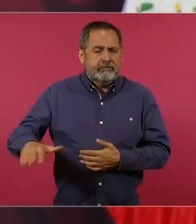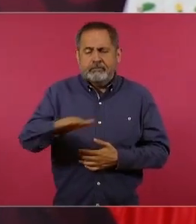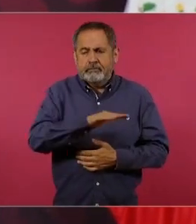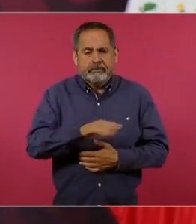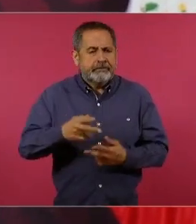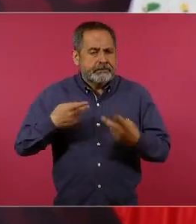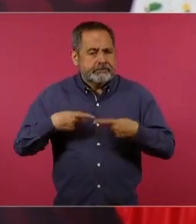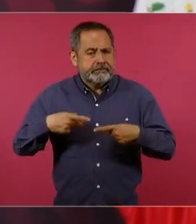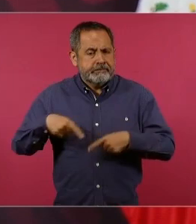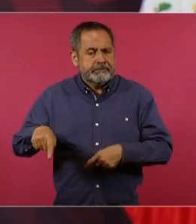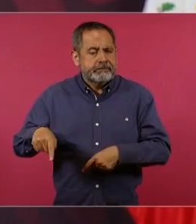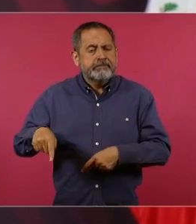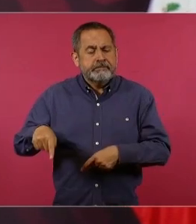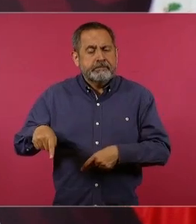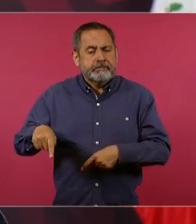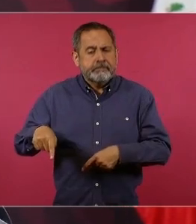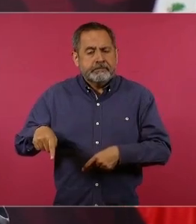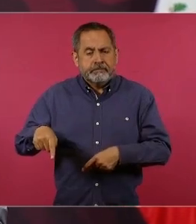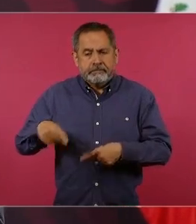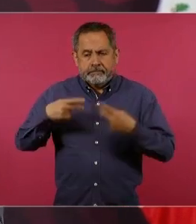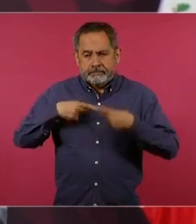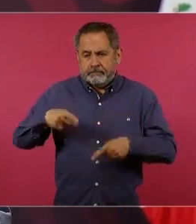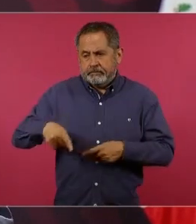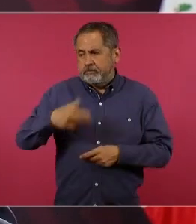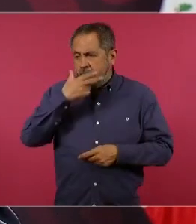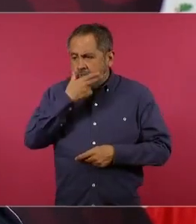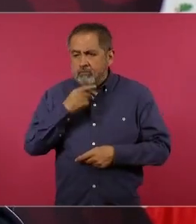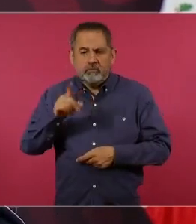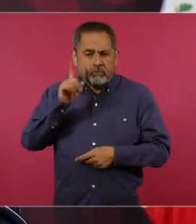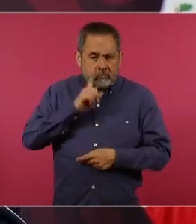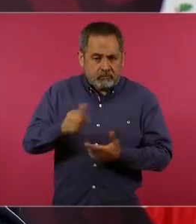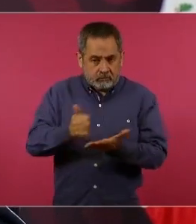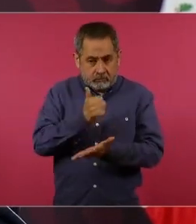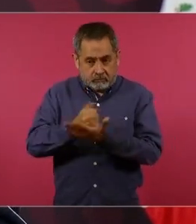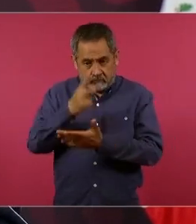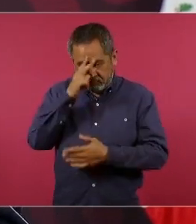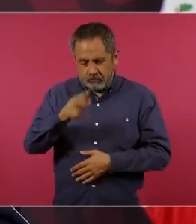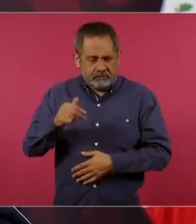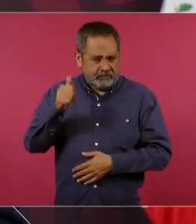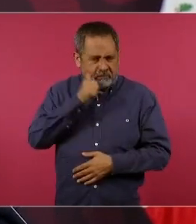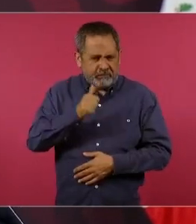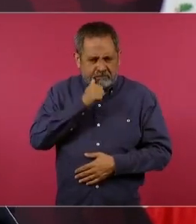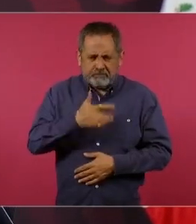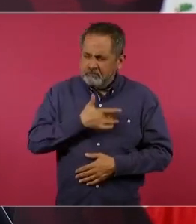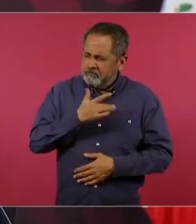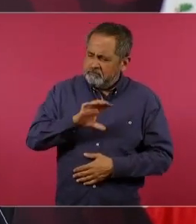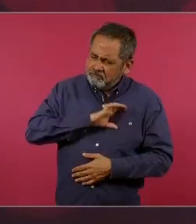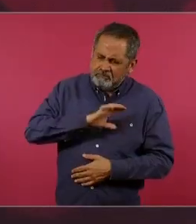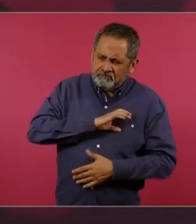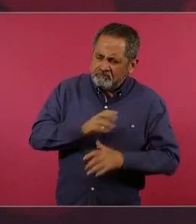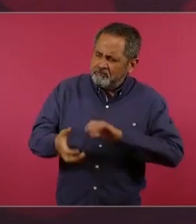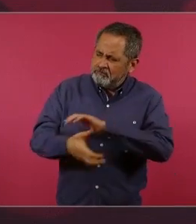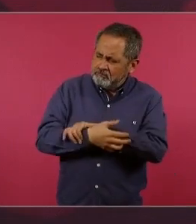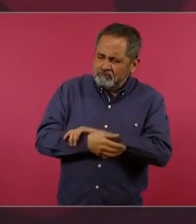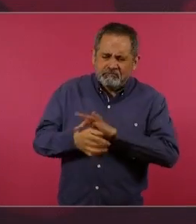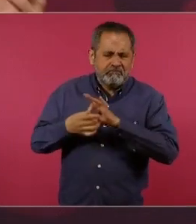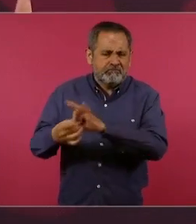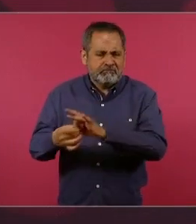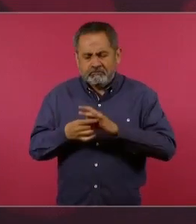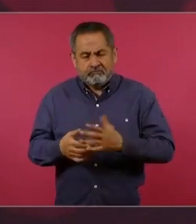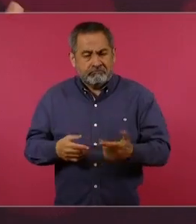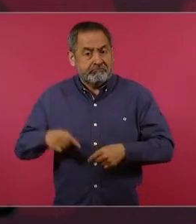es el ciudadano, las mujeres, los hombres de la capital.